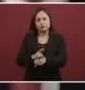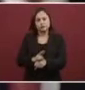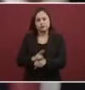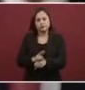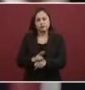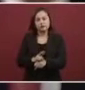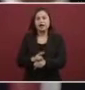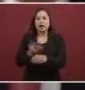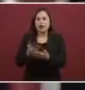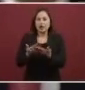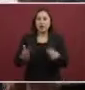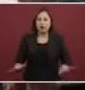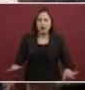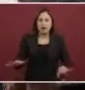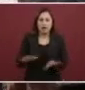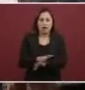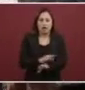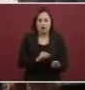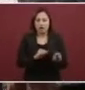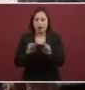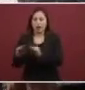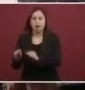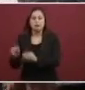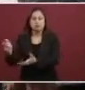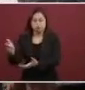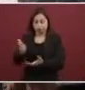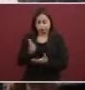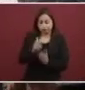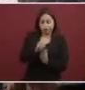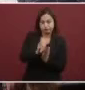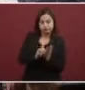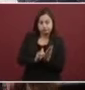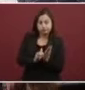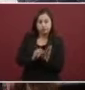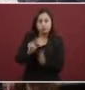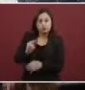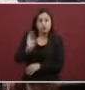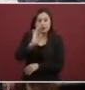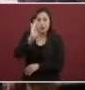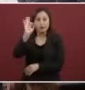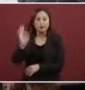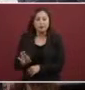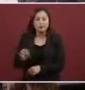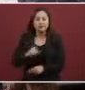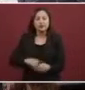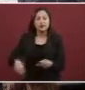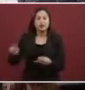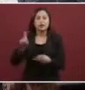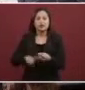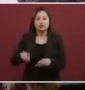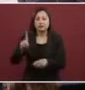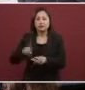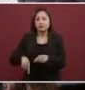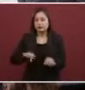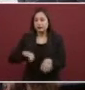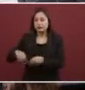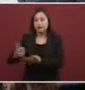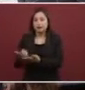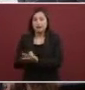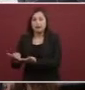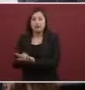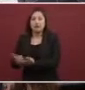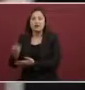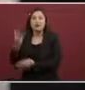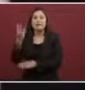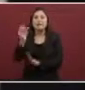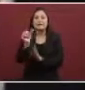de legislatura. Reducción del 80% del presupuesto, retención de salarios en un total de